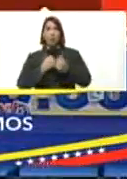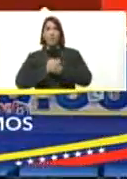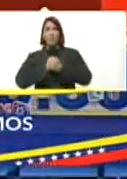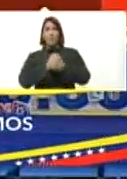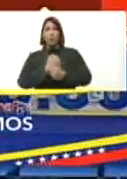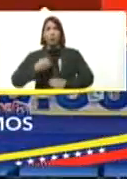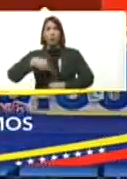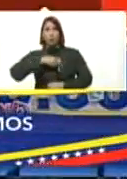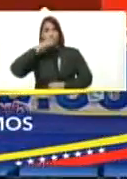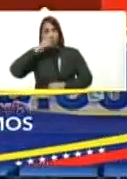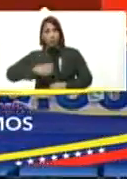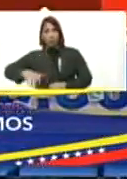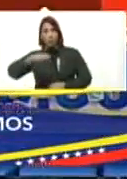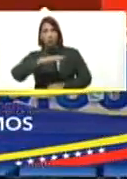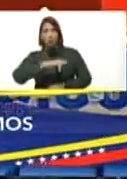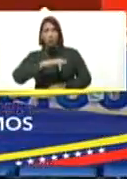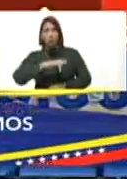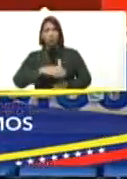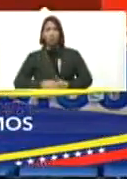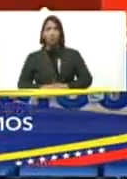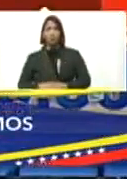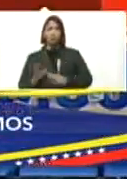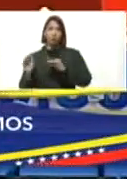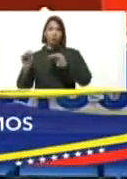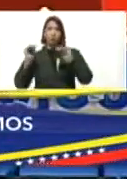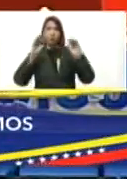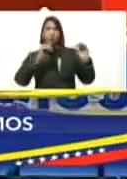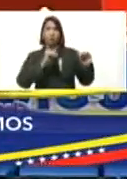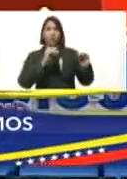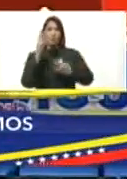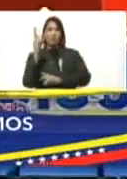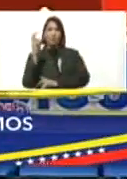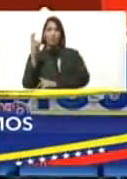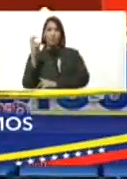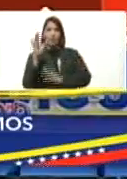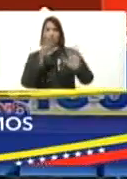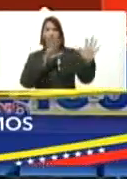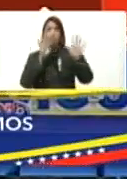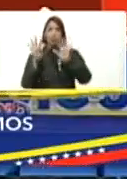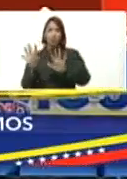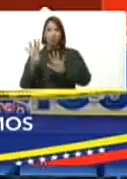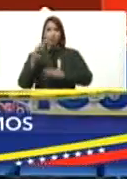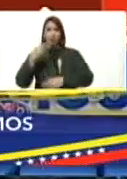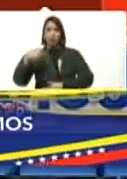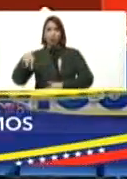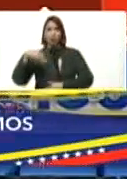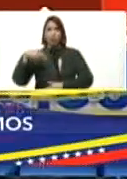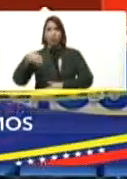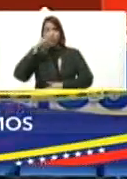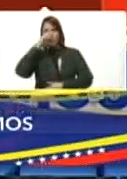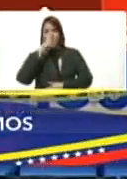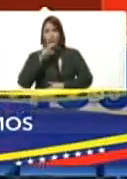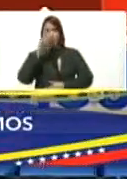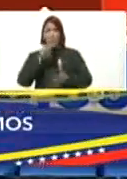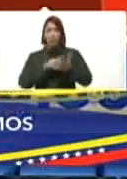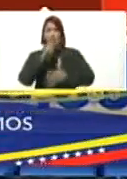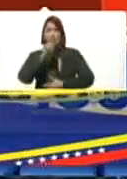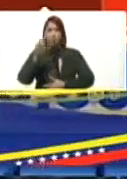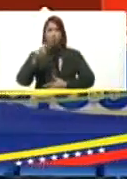nuestro pueblo, despido este viernes 19 de noviembre del año